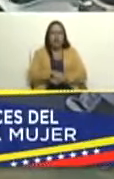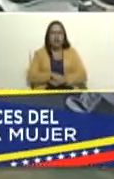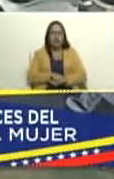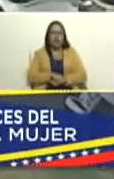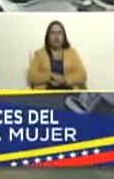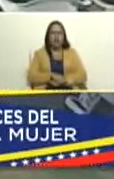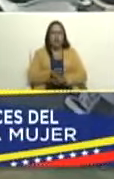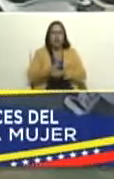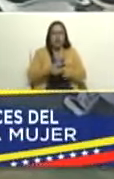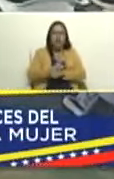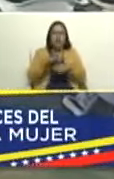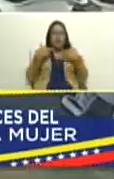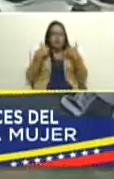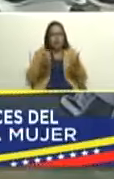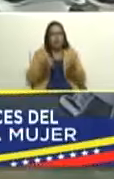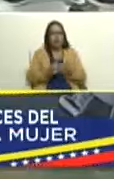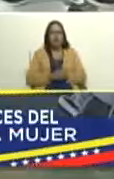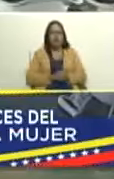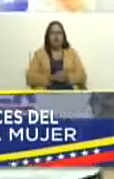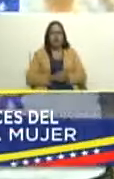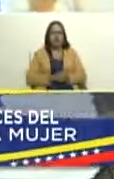Rápida y sana. ¿Ah?